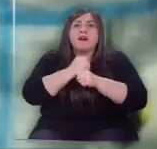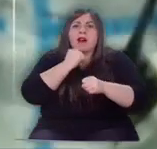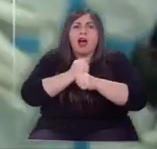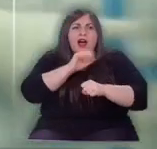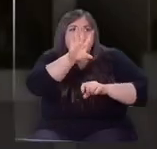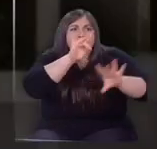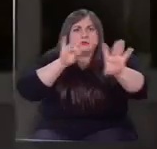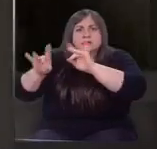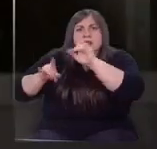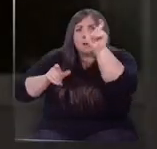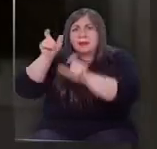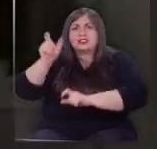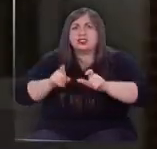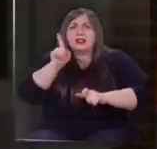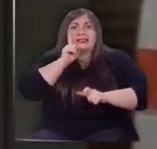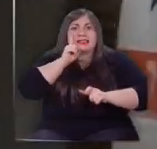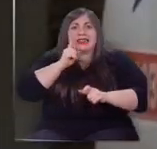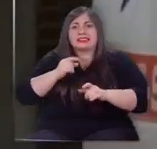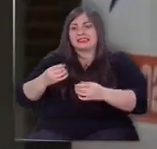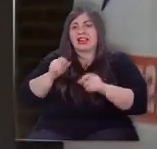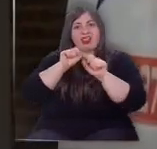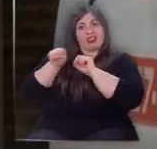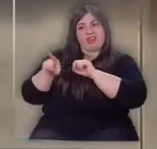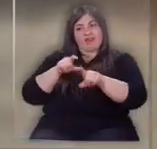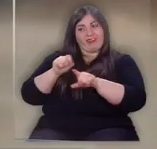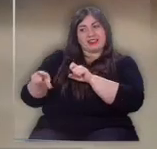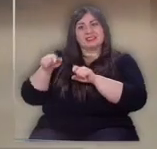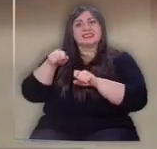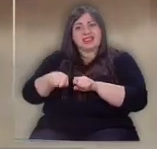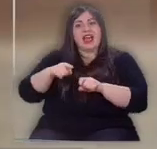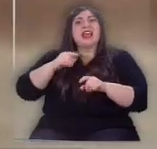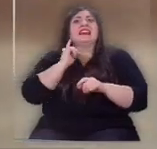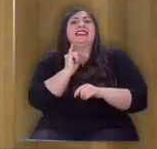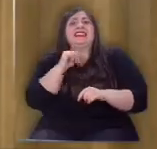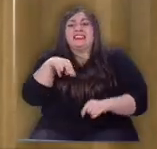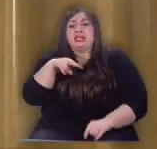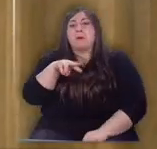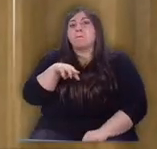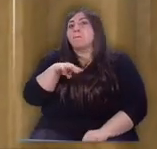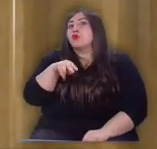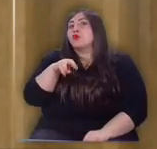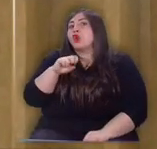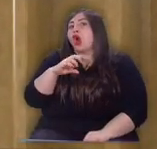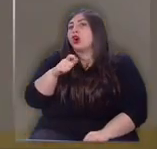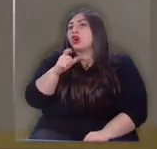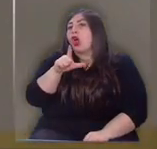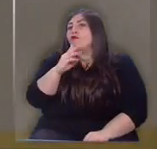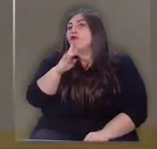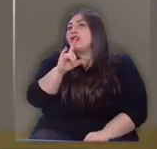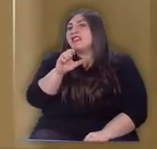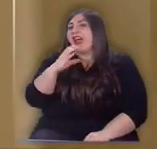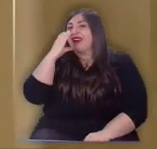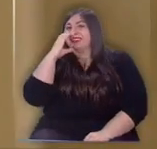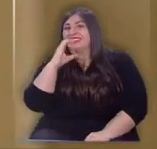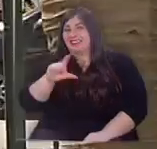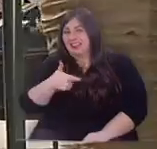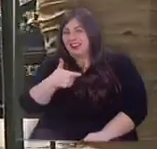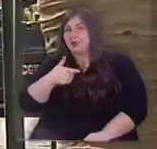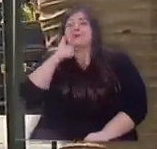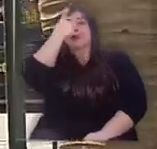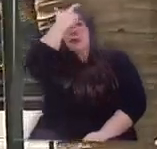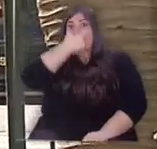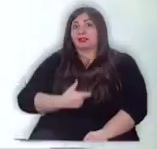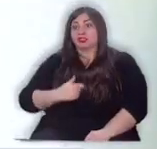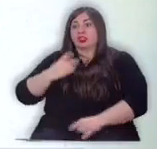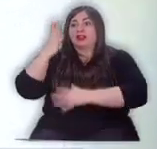las personas que presenten anticuerpos que tengan presencia de la inmunoglobulina G. En Chile, una persona sintomática o dada